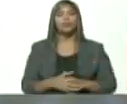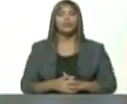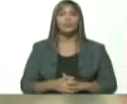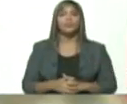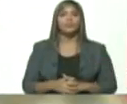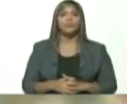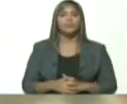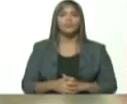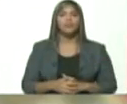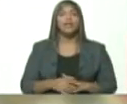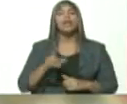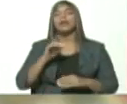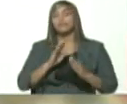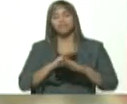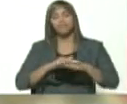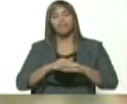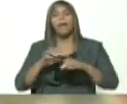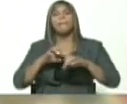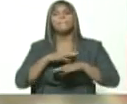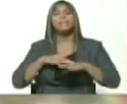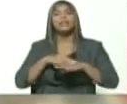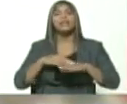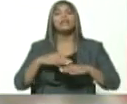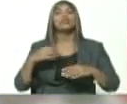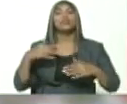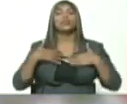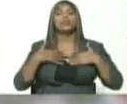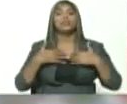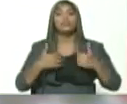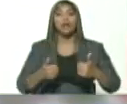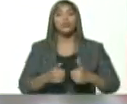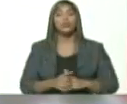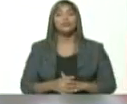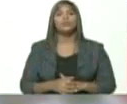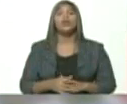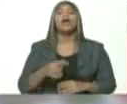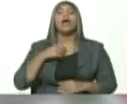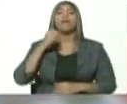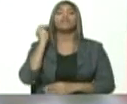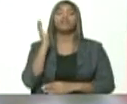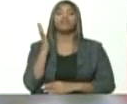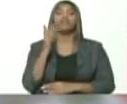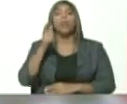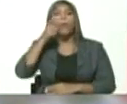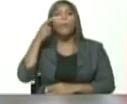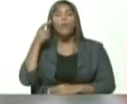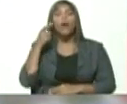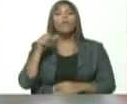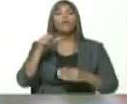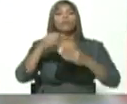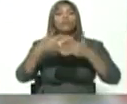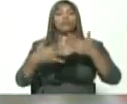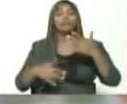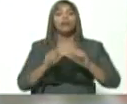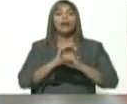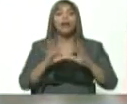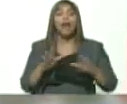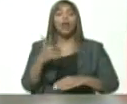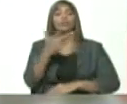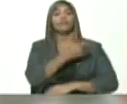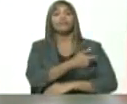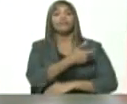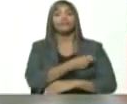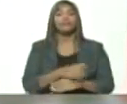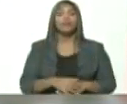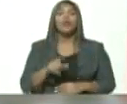doctor Carlos Alvarado, bueno, le diga a nuestro pueblo los detalles de esta jornada de vacunación, que no se quede